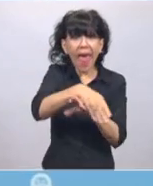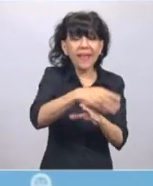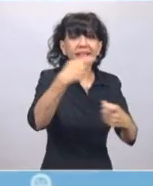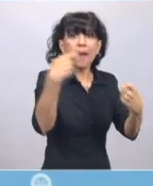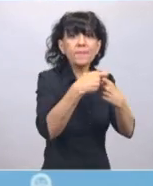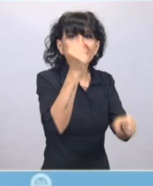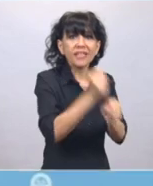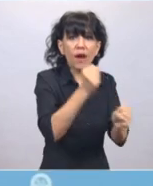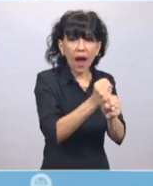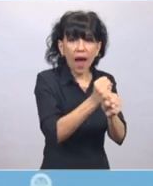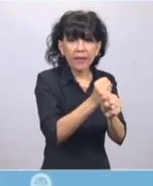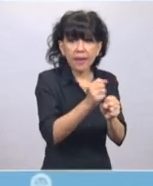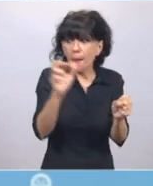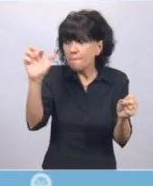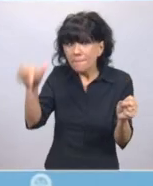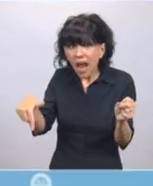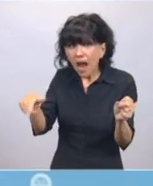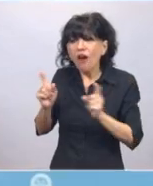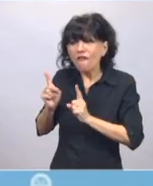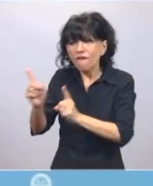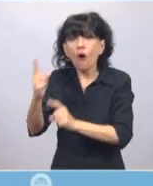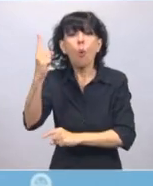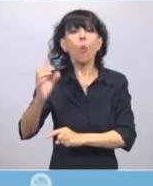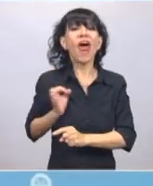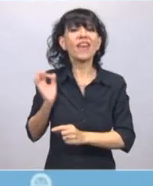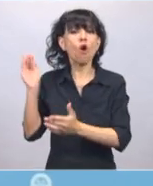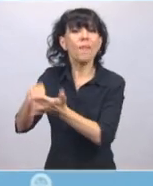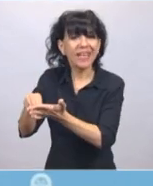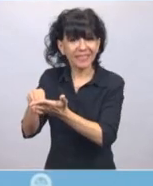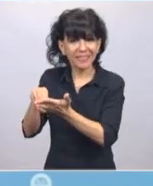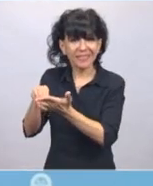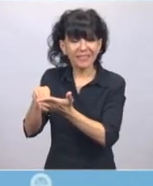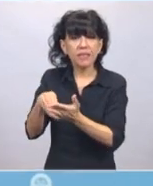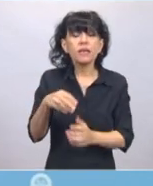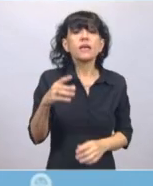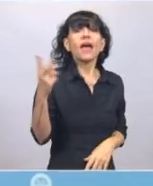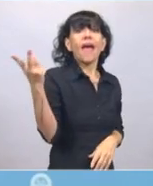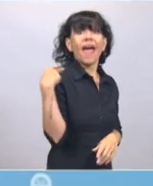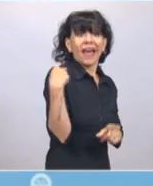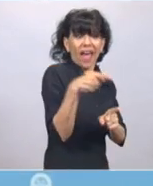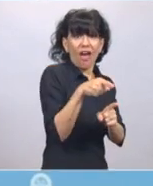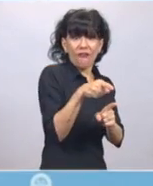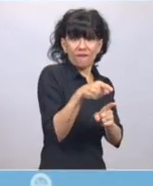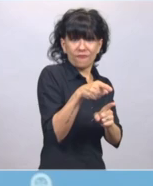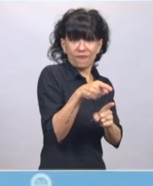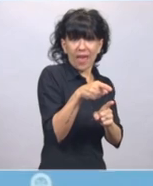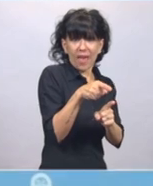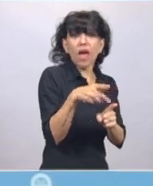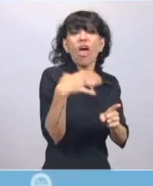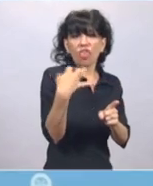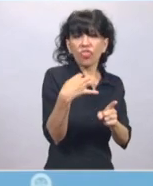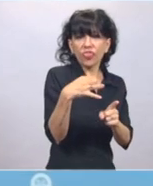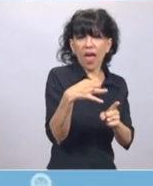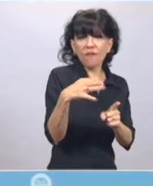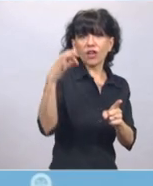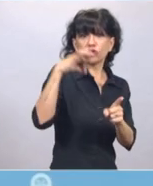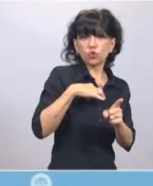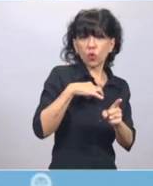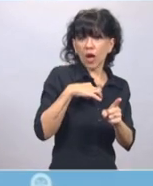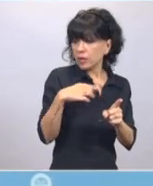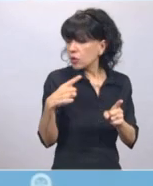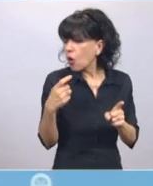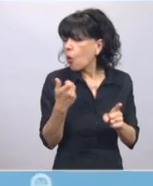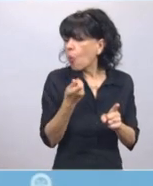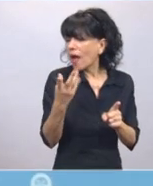beneficio Durante un año y el empleador que lo tome va a tener que completar el salario de convenio Pero además